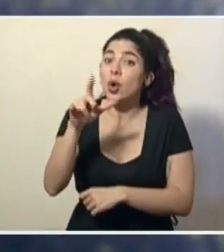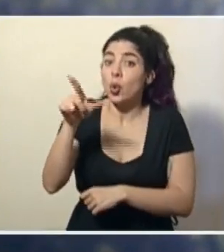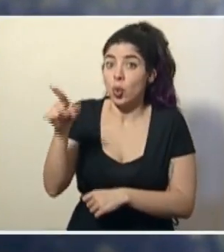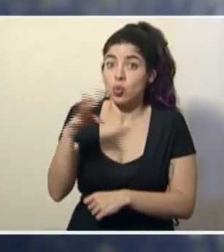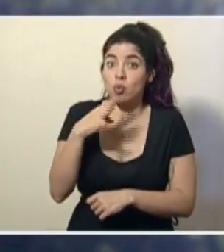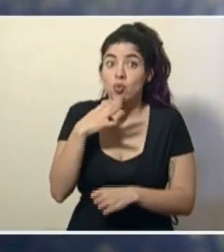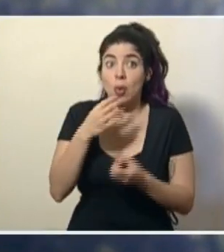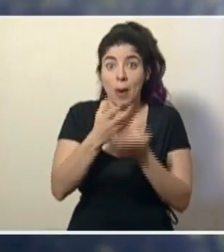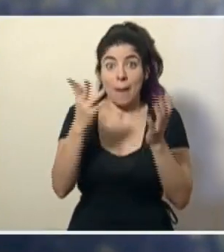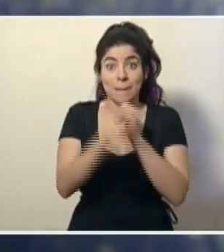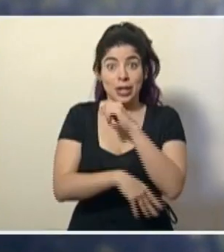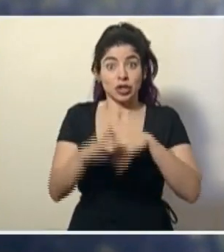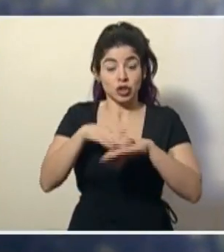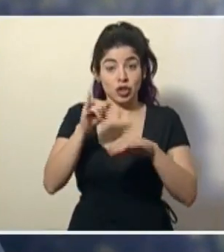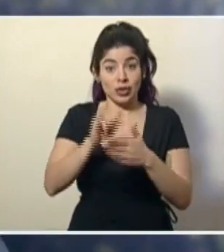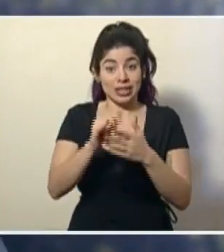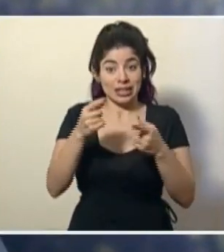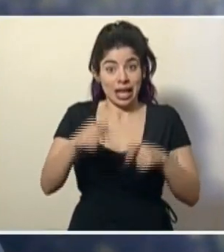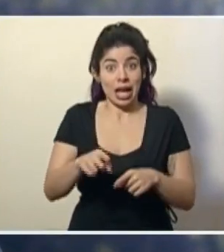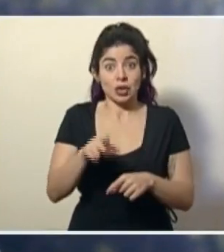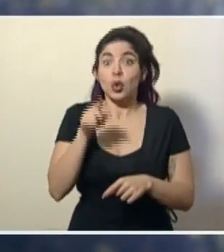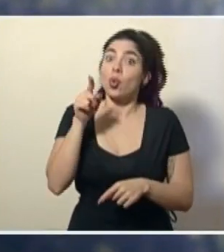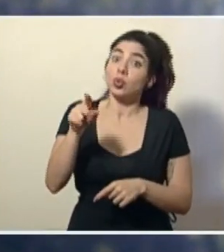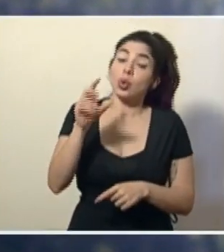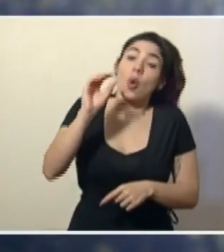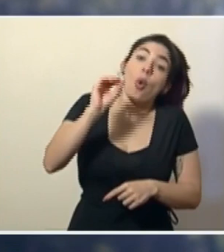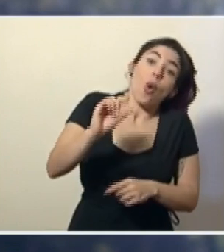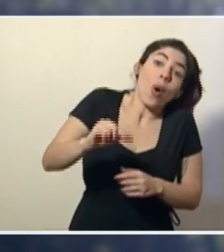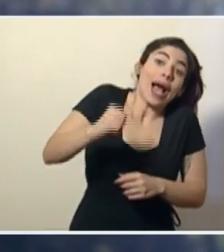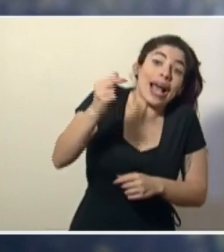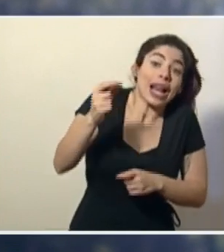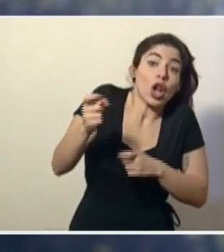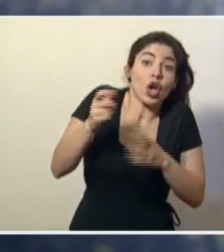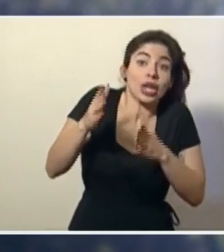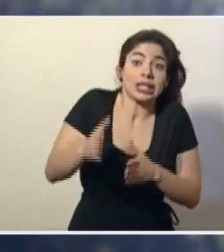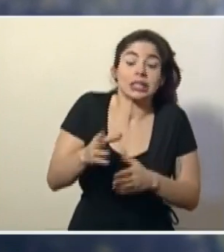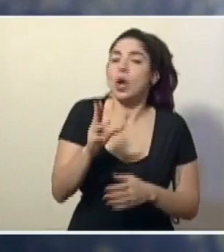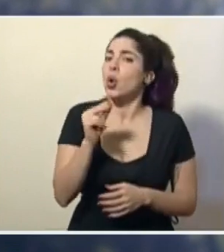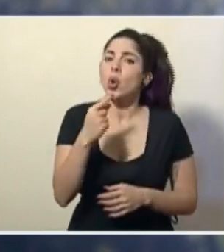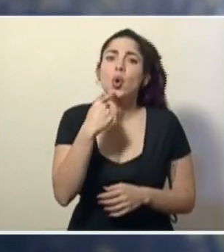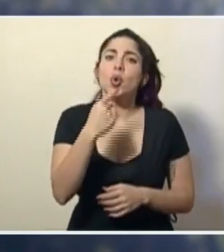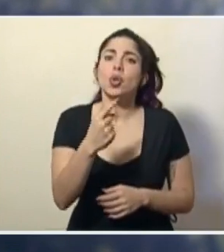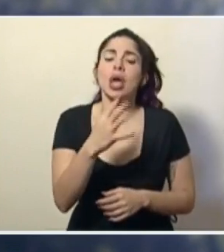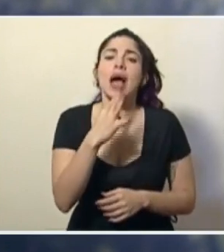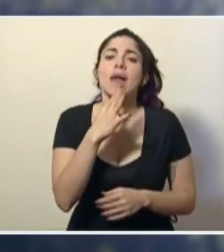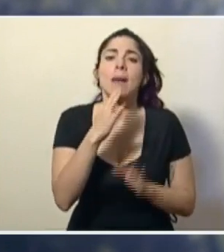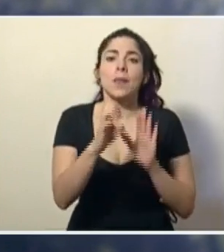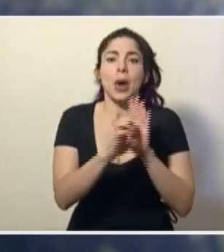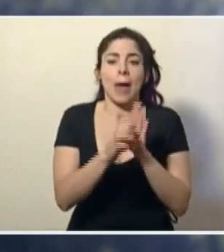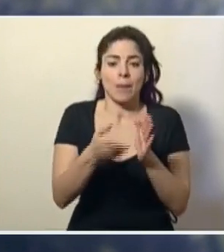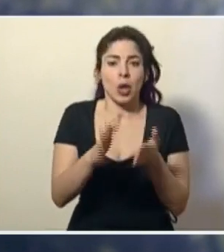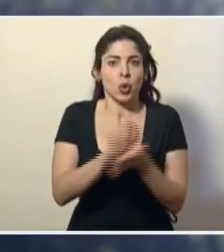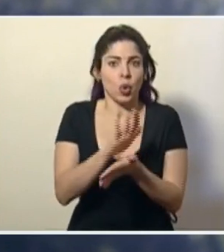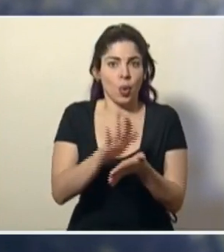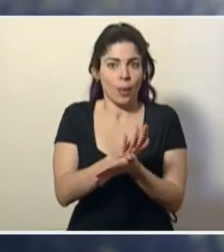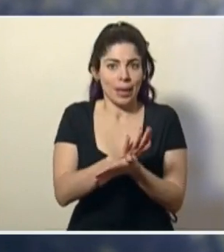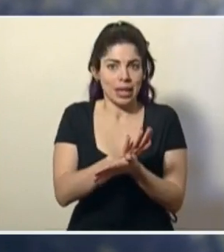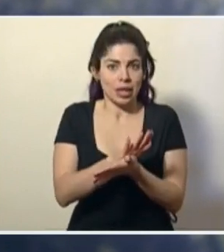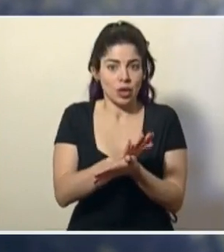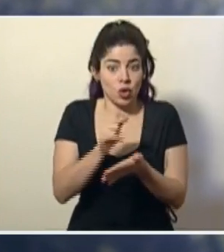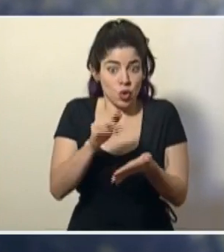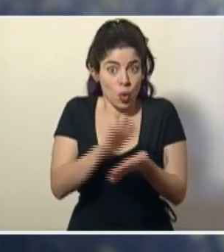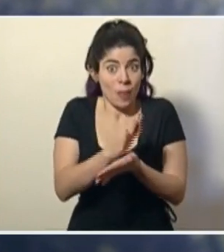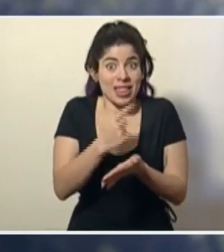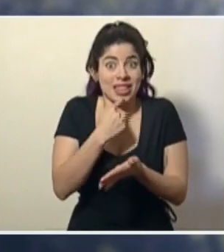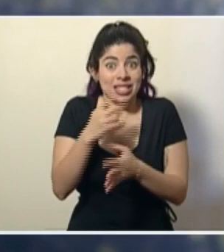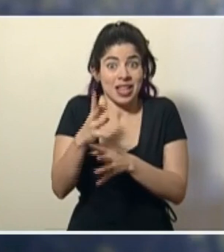le habló al país de este caso, usted o la gerencia de logística omitieron hablar, por ejemplo, de este documento que